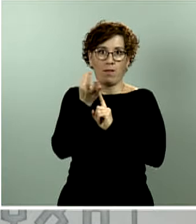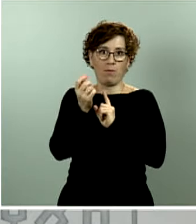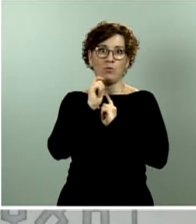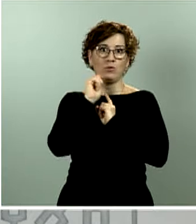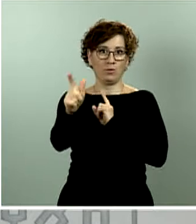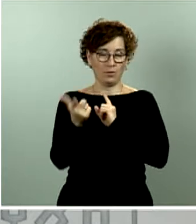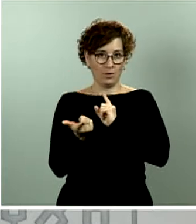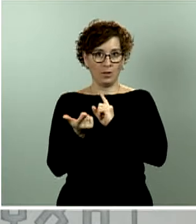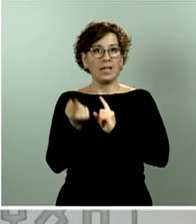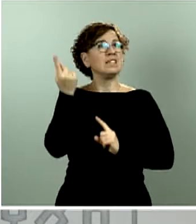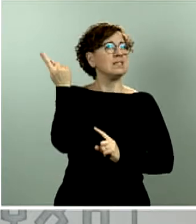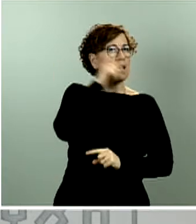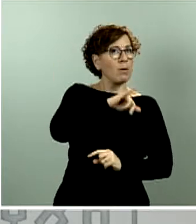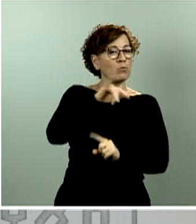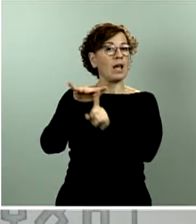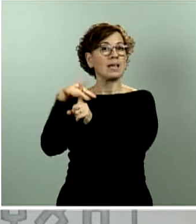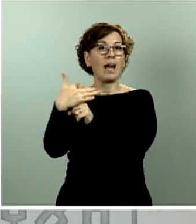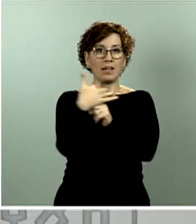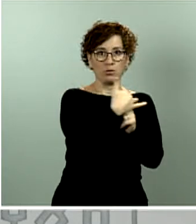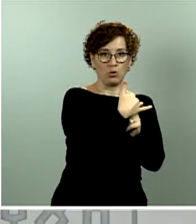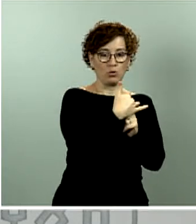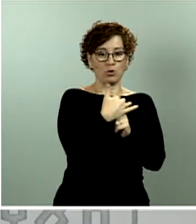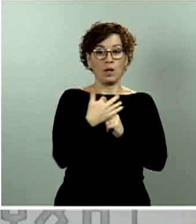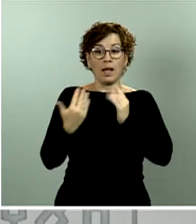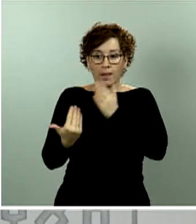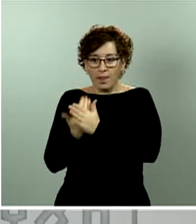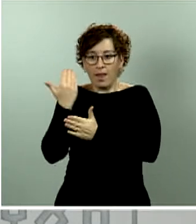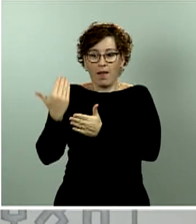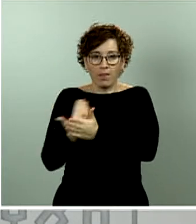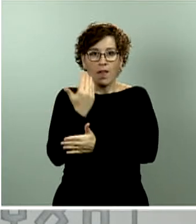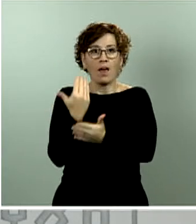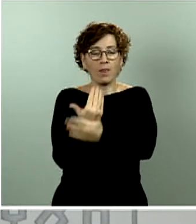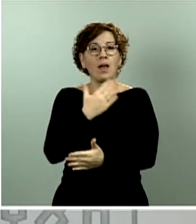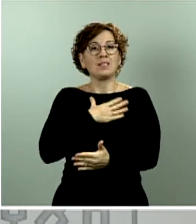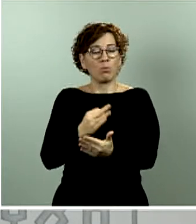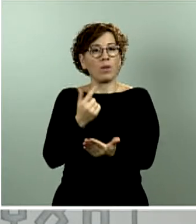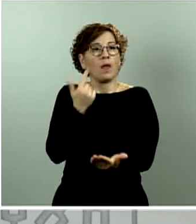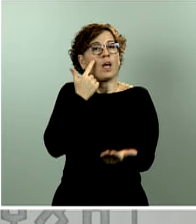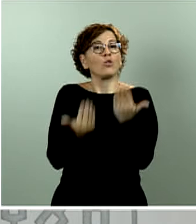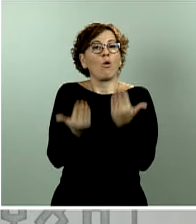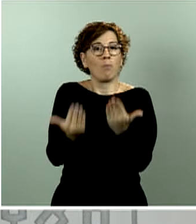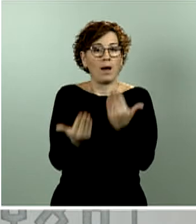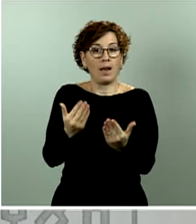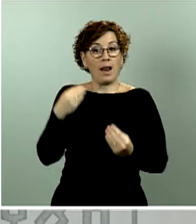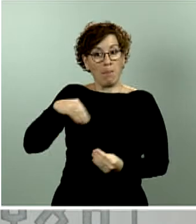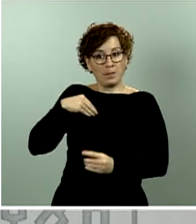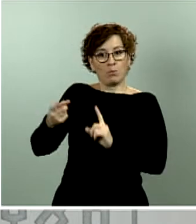nos permite, que son comparables día a día, que son aquellos diagnosticados por PCR y que son los